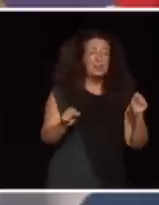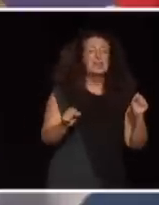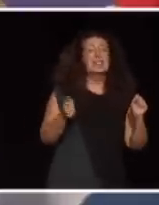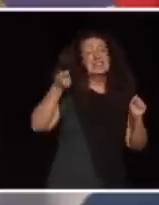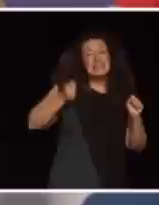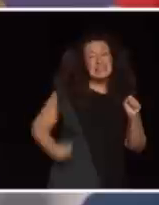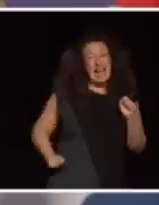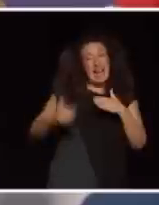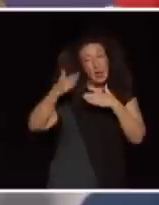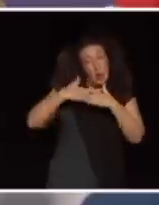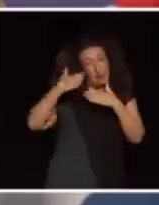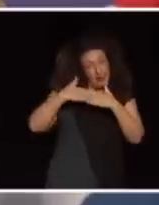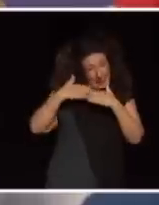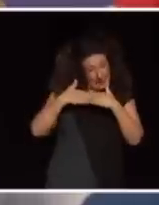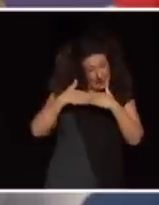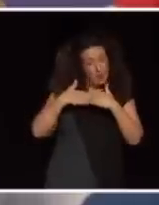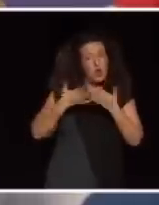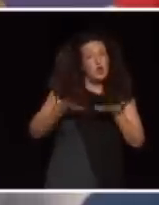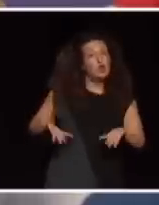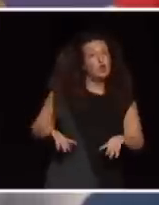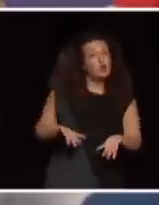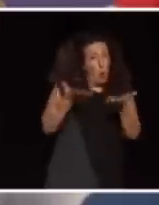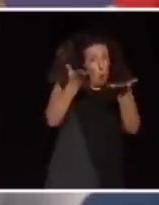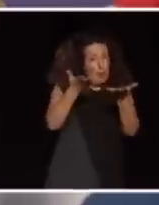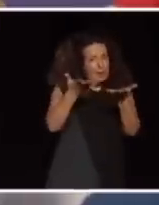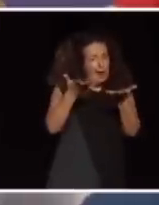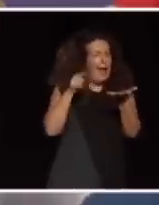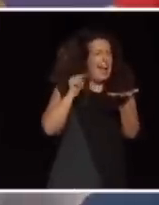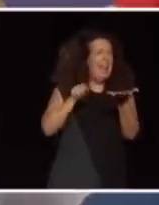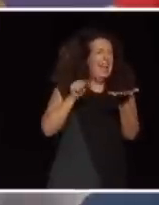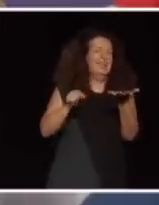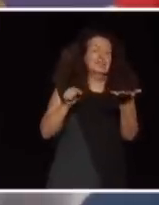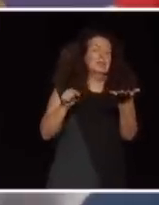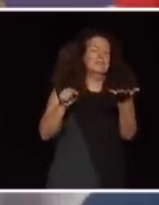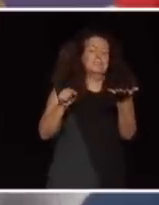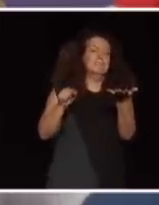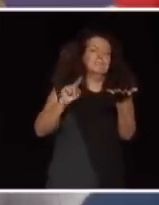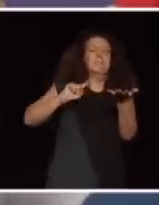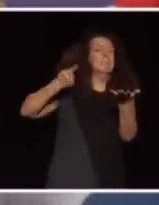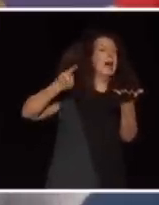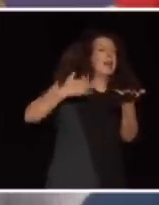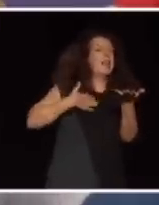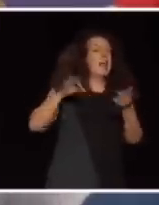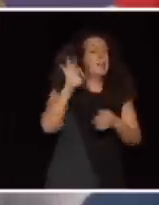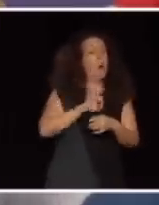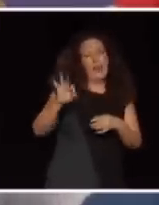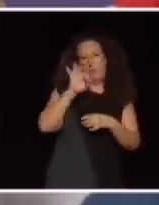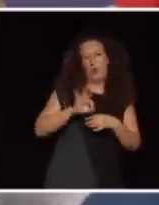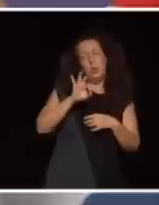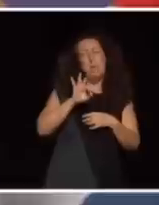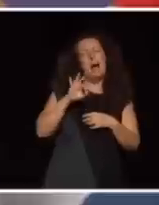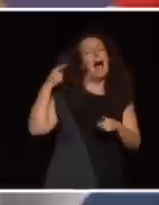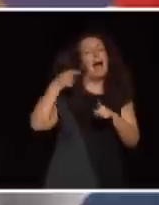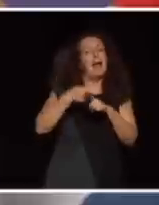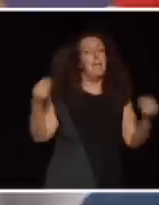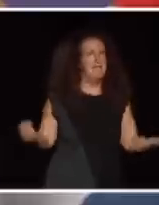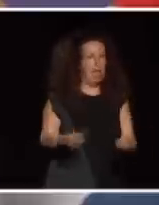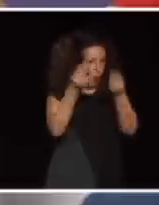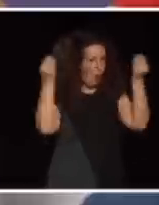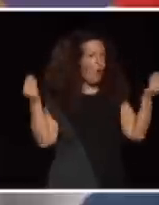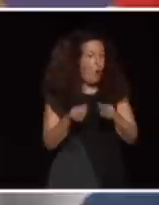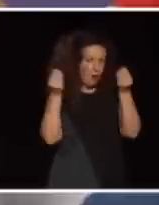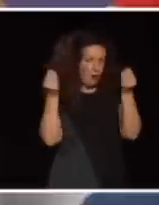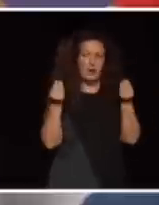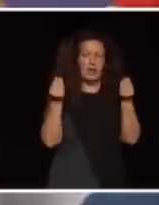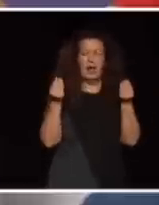mínimo interprofesional ha sido probablemente una de las mayores contribuciones de Podemos a la mejora concreta, muy